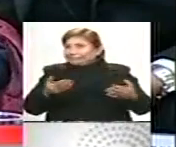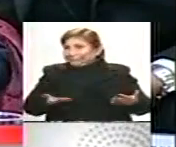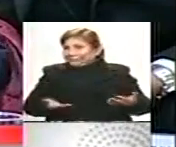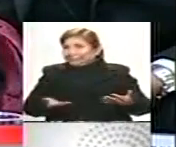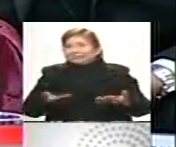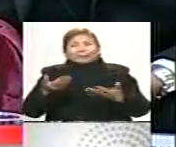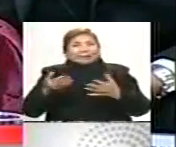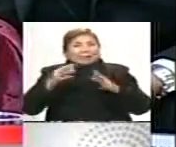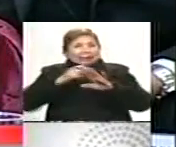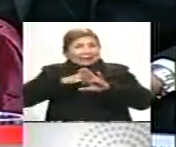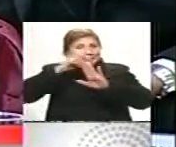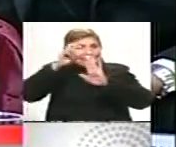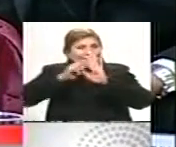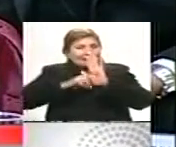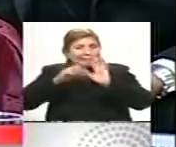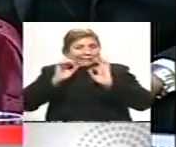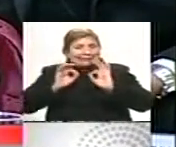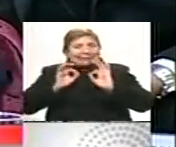este proyecto